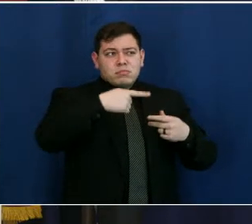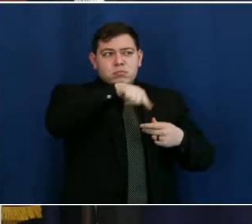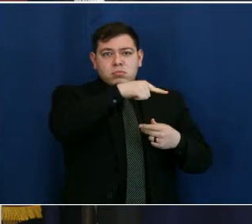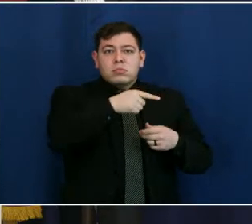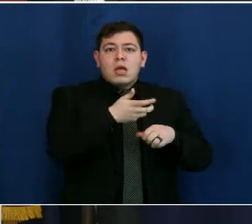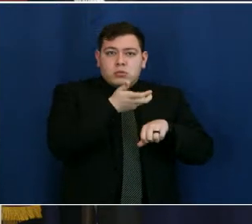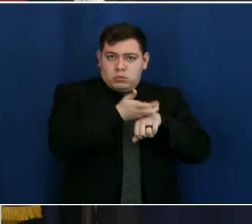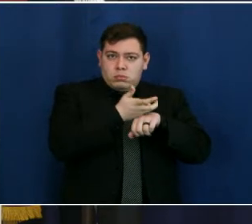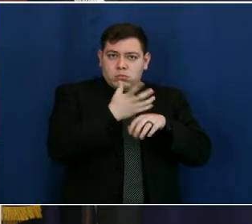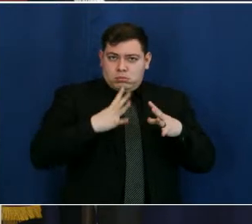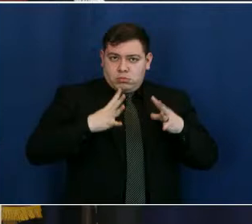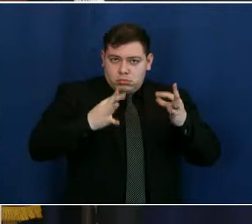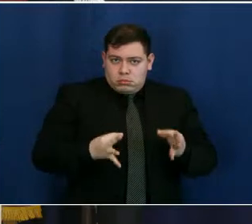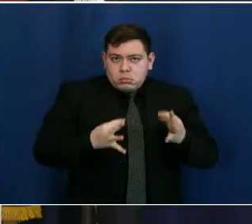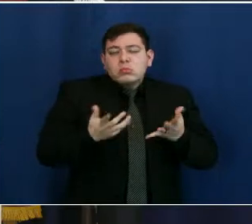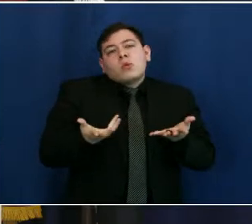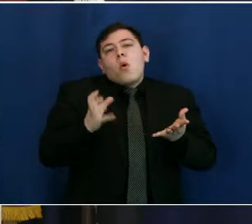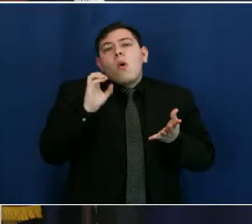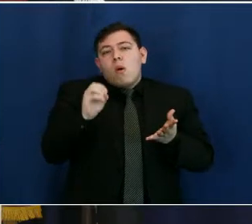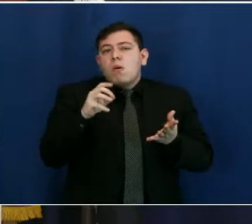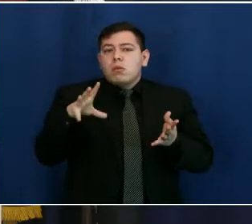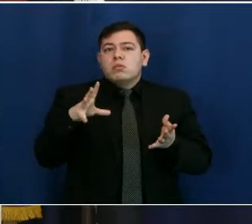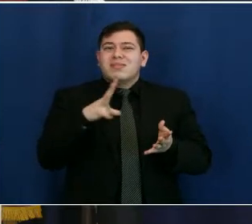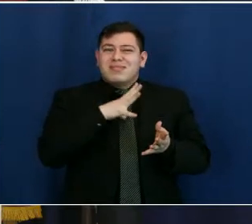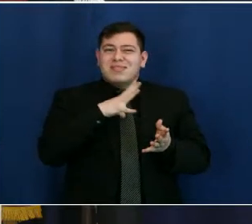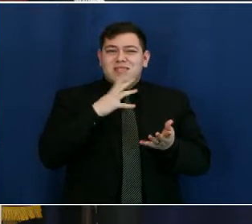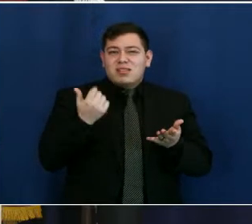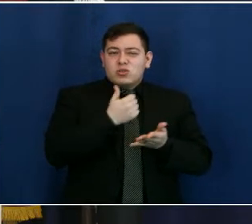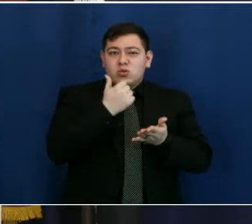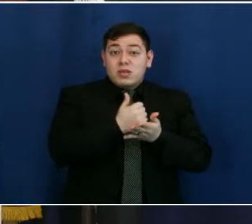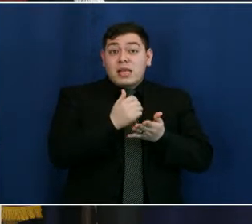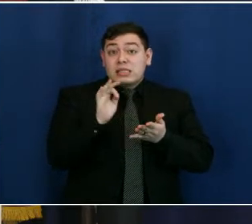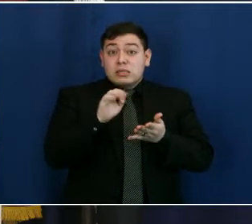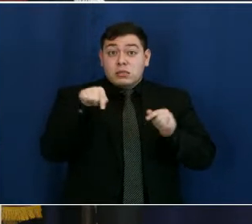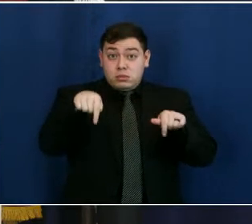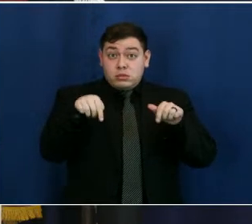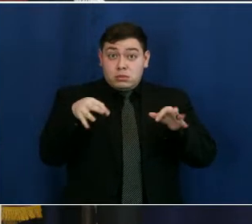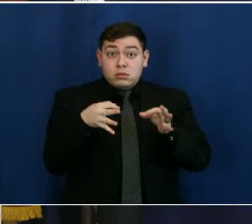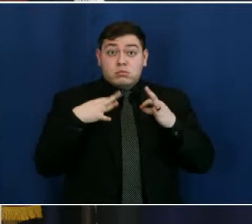ciudadanos americanos o residentes legales que viven fuera de San Diego, pero